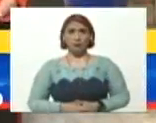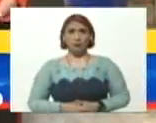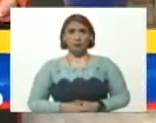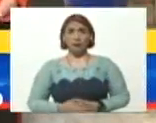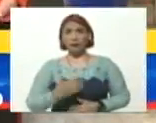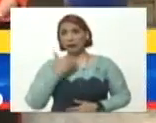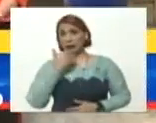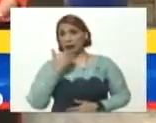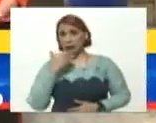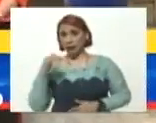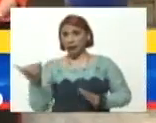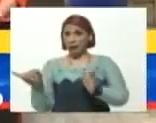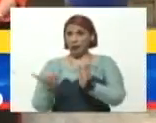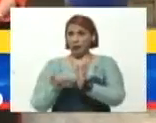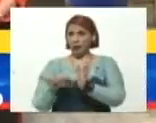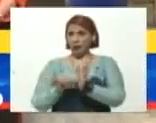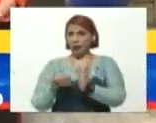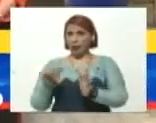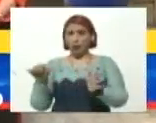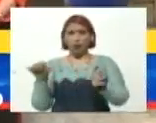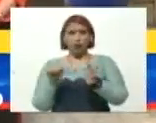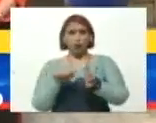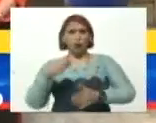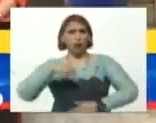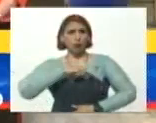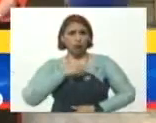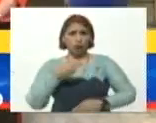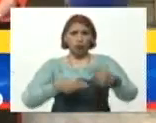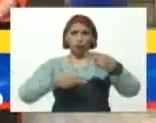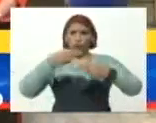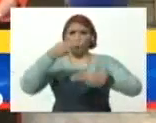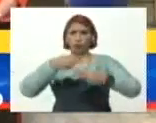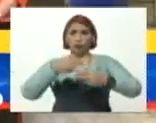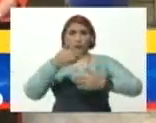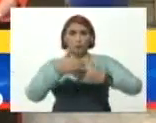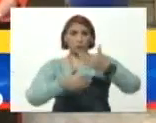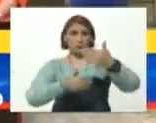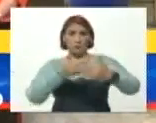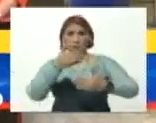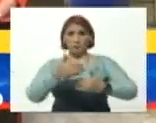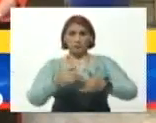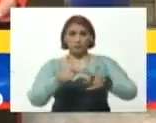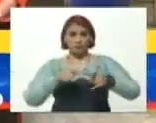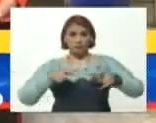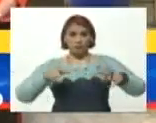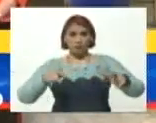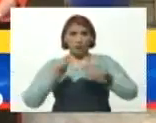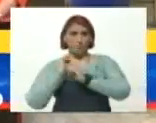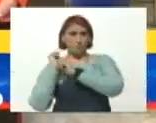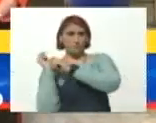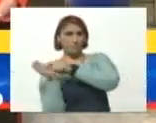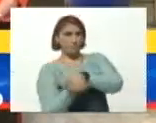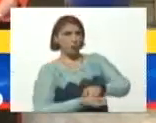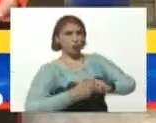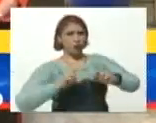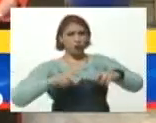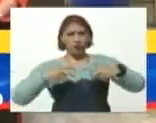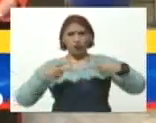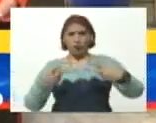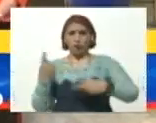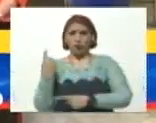casi al lado donde estamos construyendo ya a paso avanzado el estadio de béisbol más moderno que va a